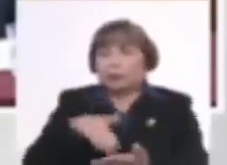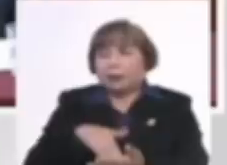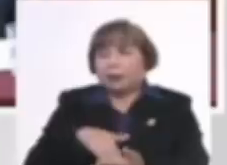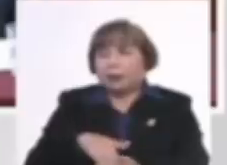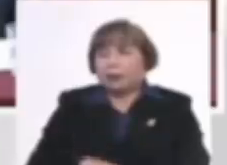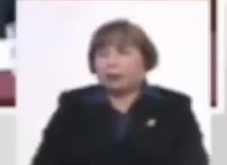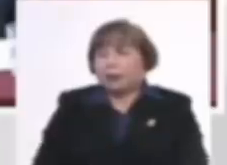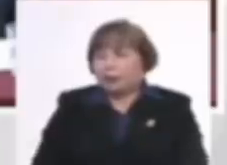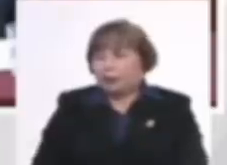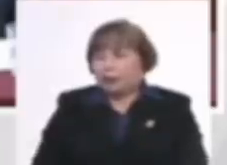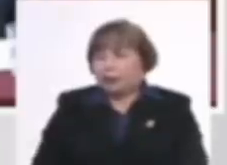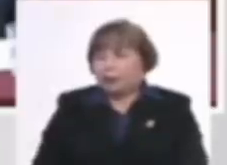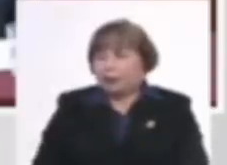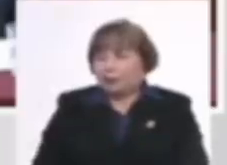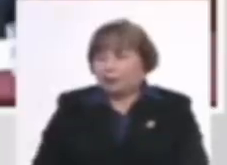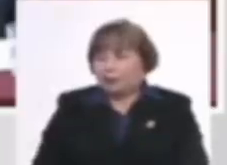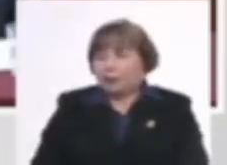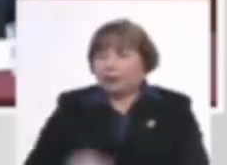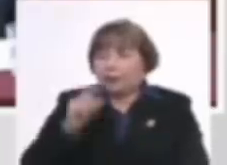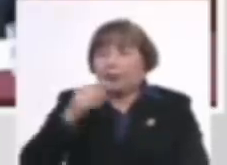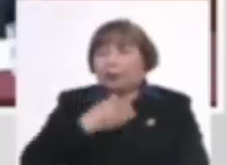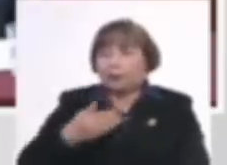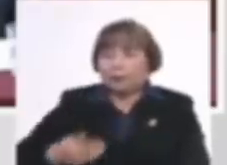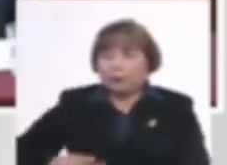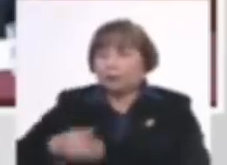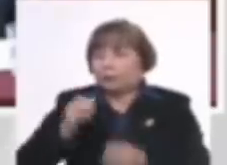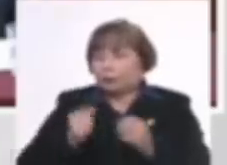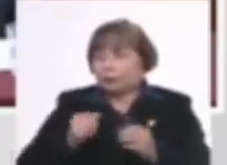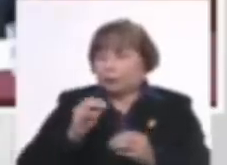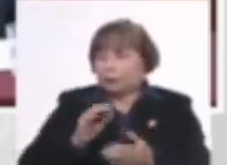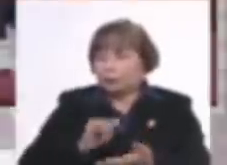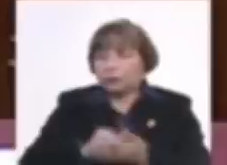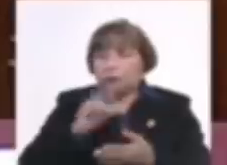referimos al gobierno de turno.